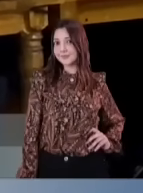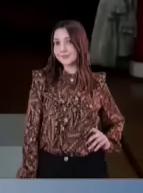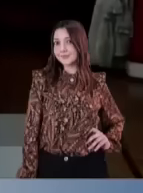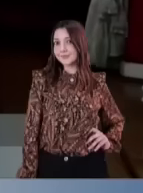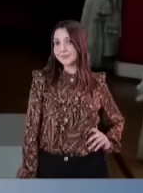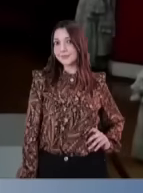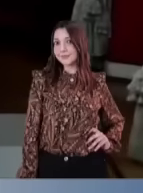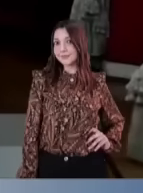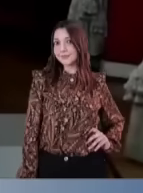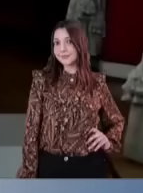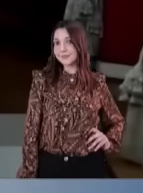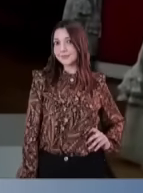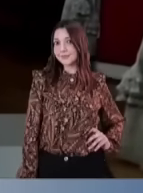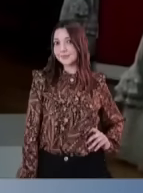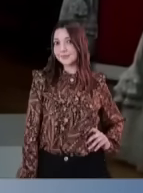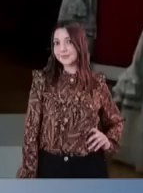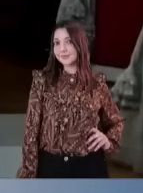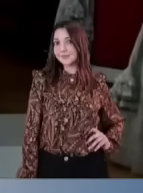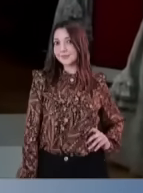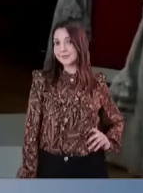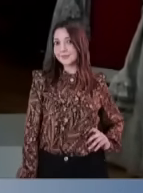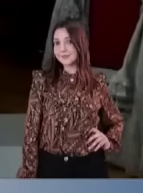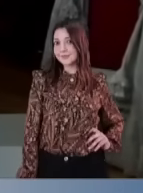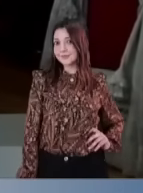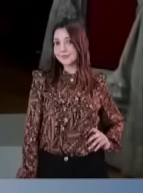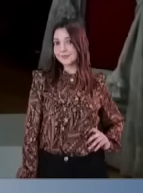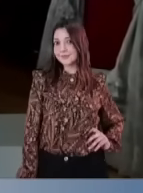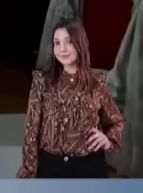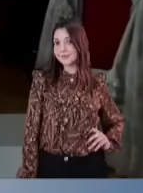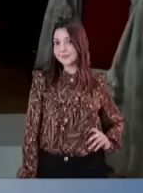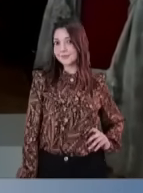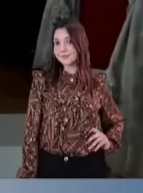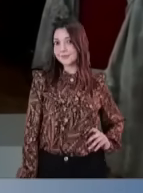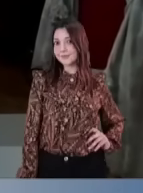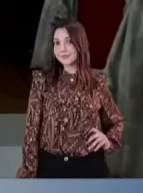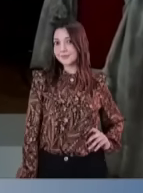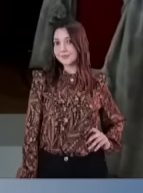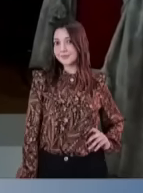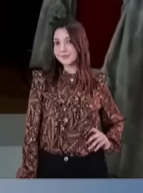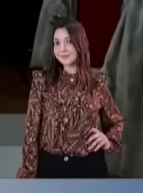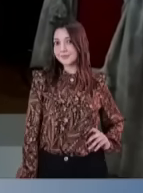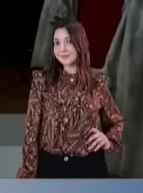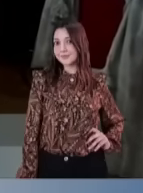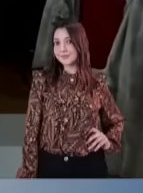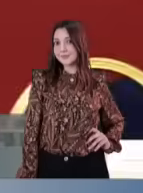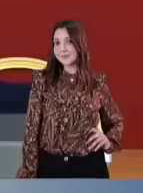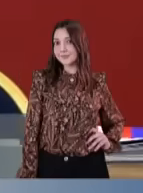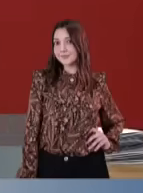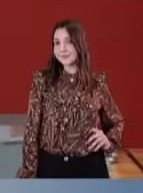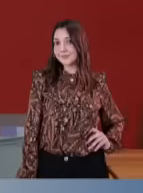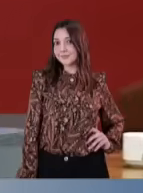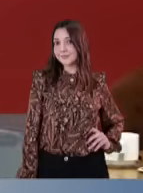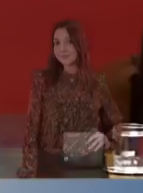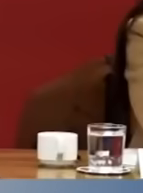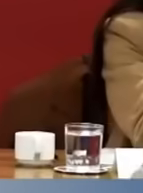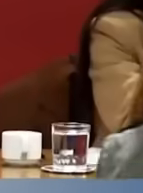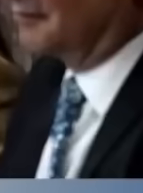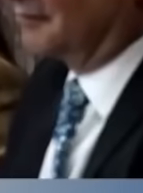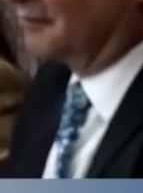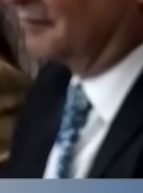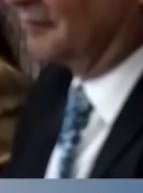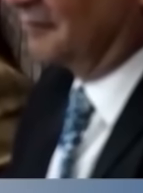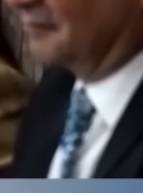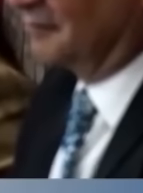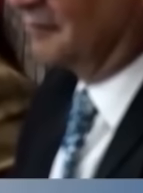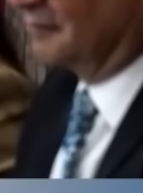enfocándose en el periodo de gobierno que resta y llevar a cabo un reordenamiento interno. El presidente puede determinar con toda